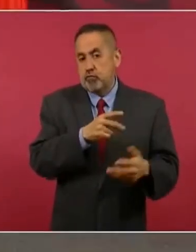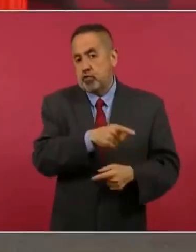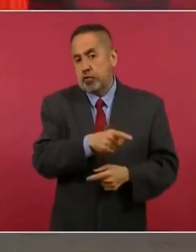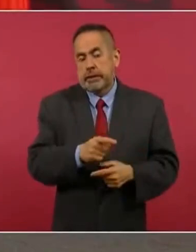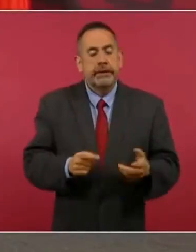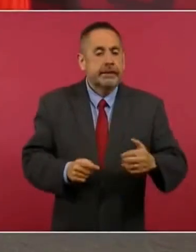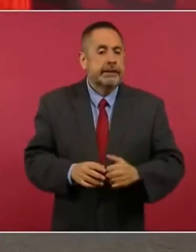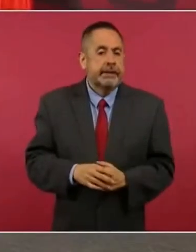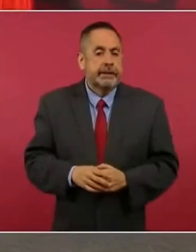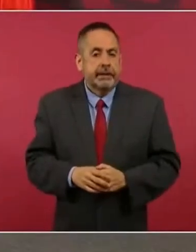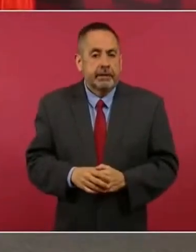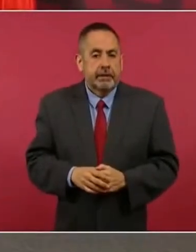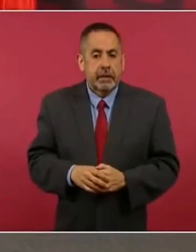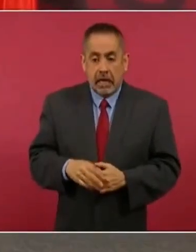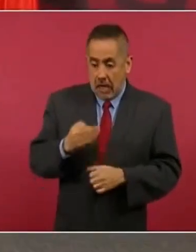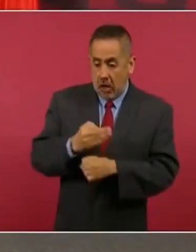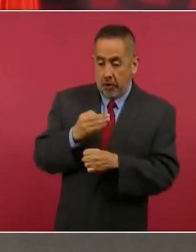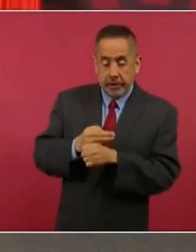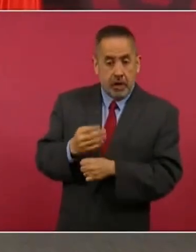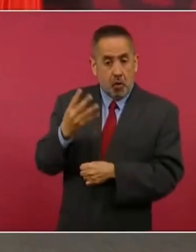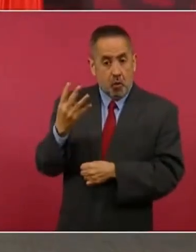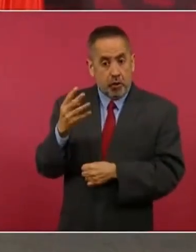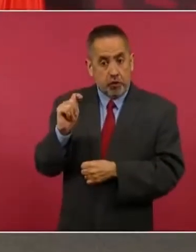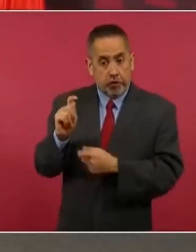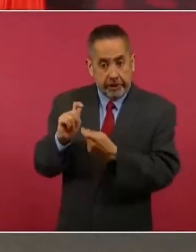Y la Cuarta Transformación